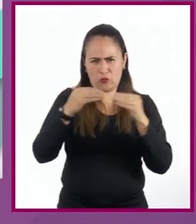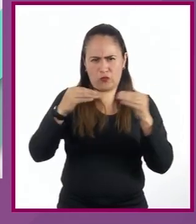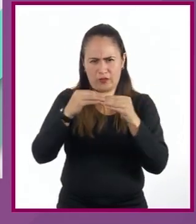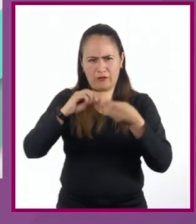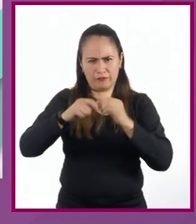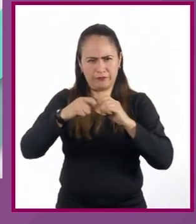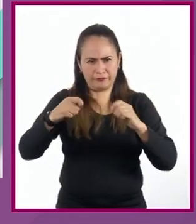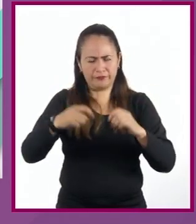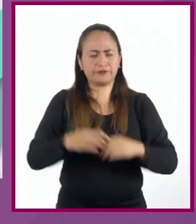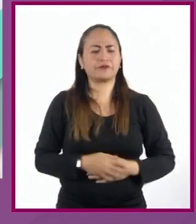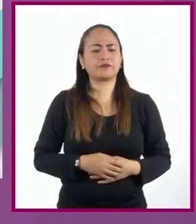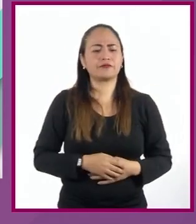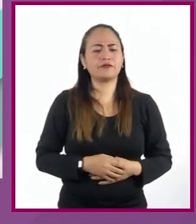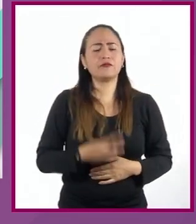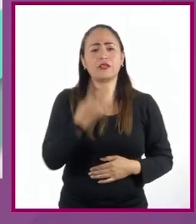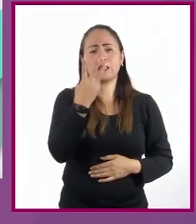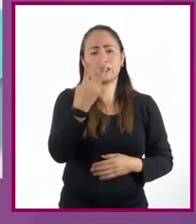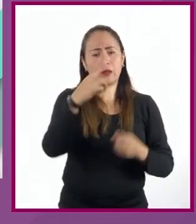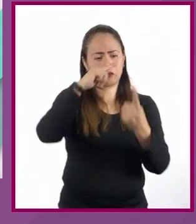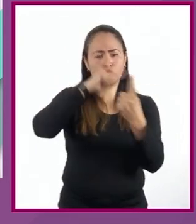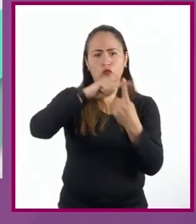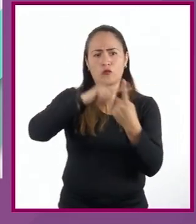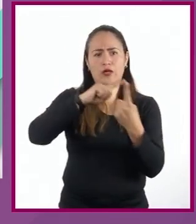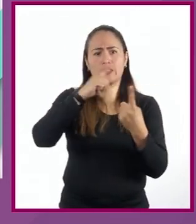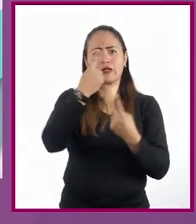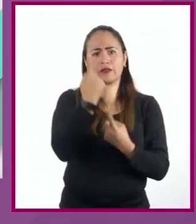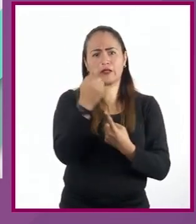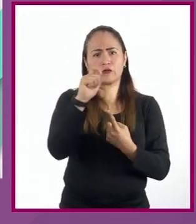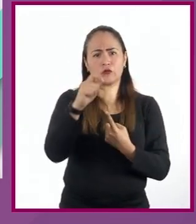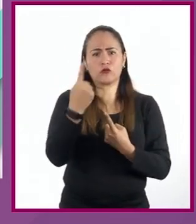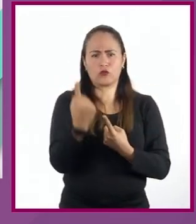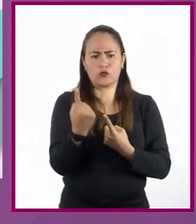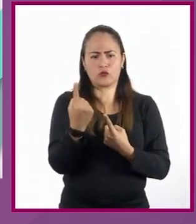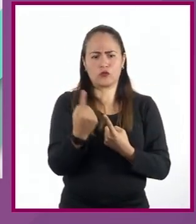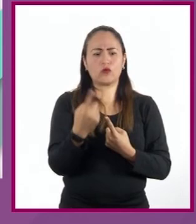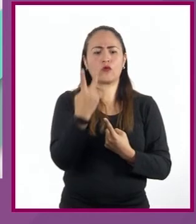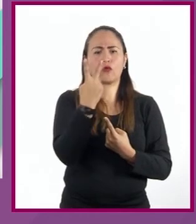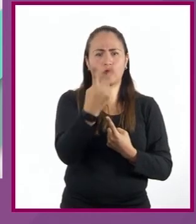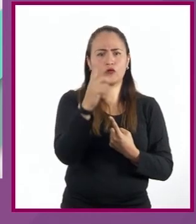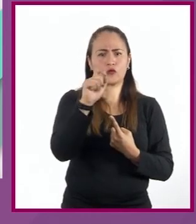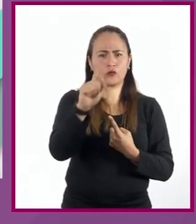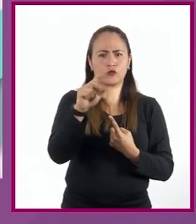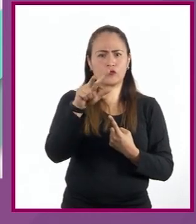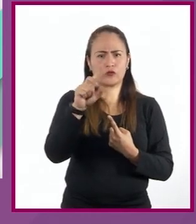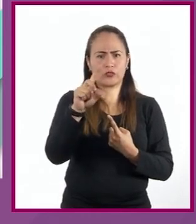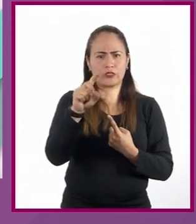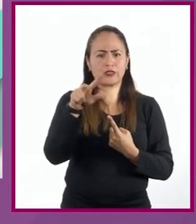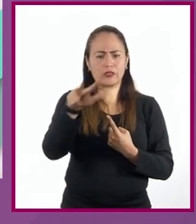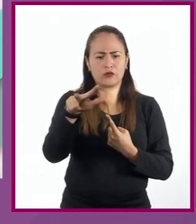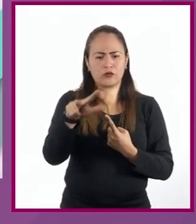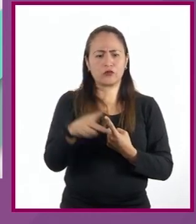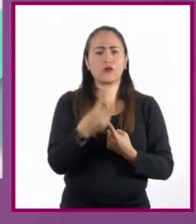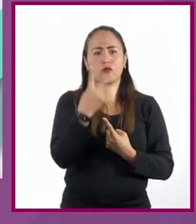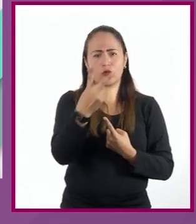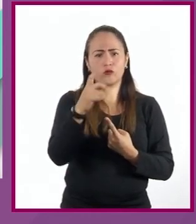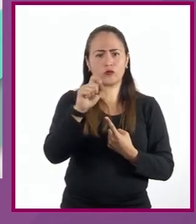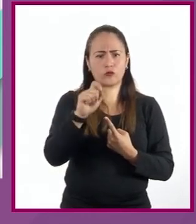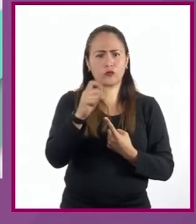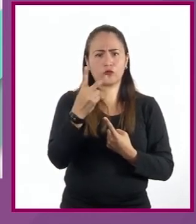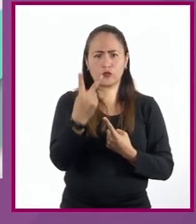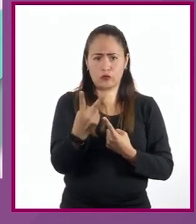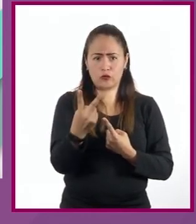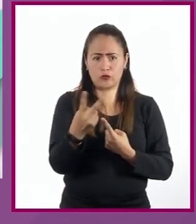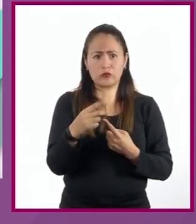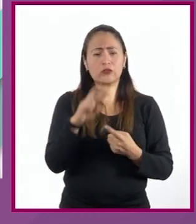La suma de 3.1 metros, 2.38 metros y 2.2 metros es igual